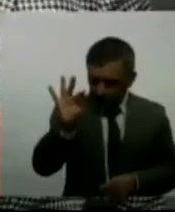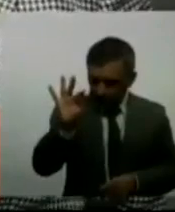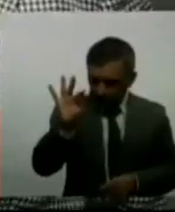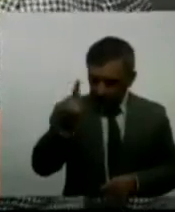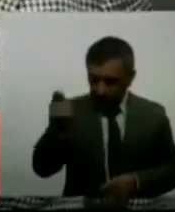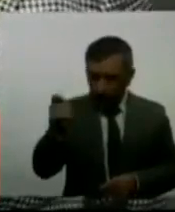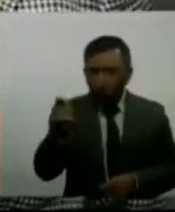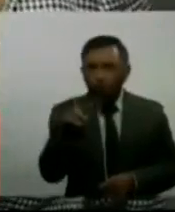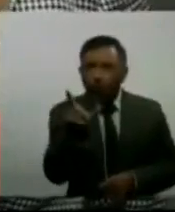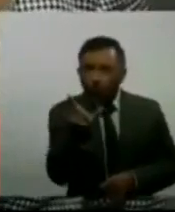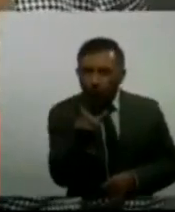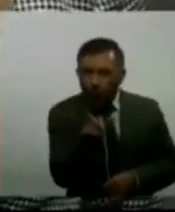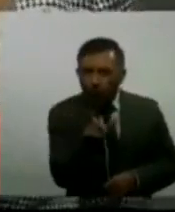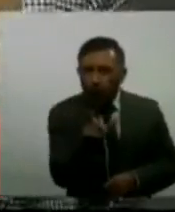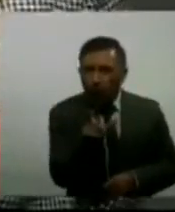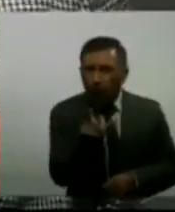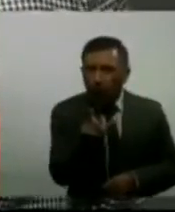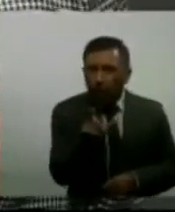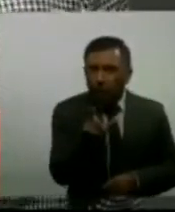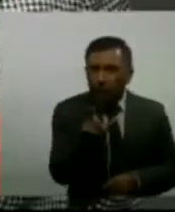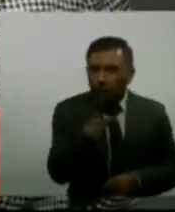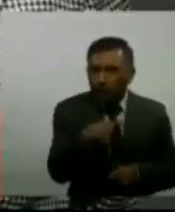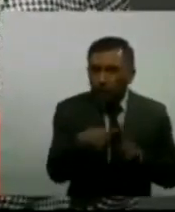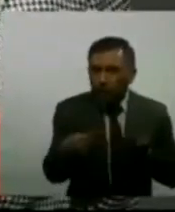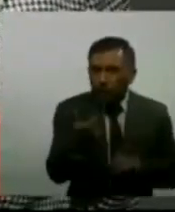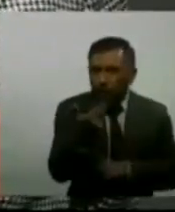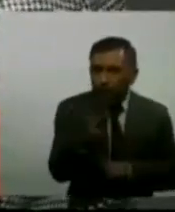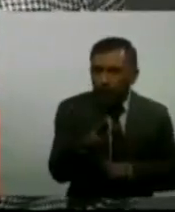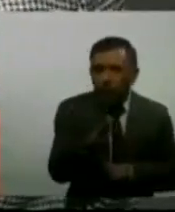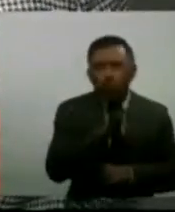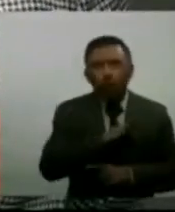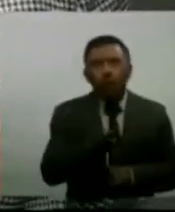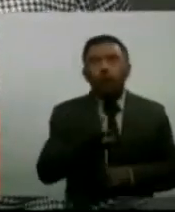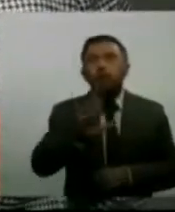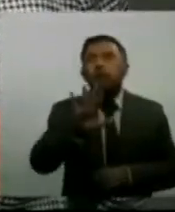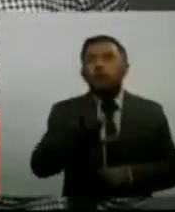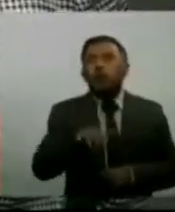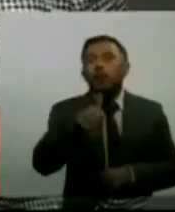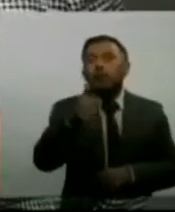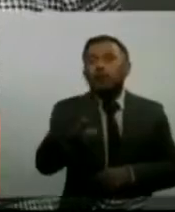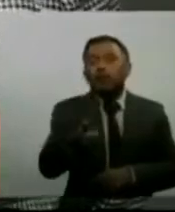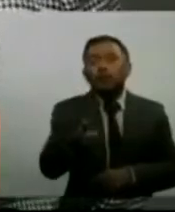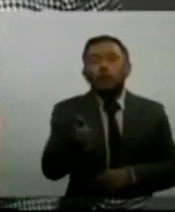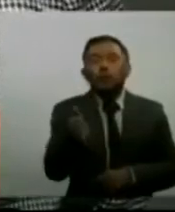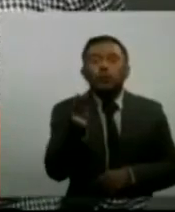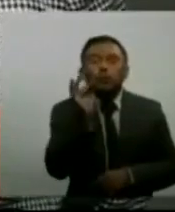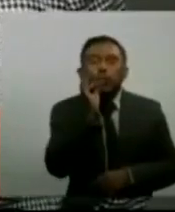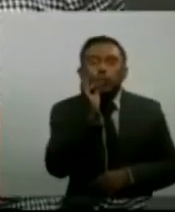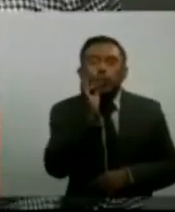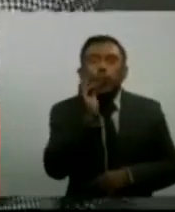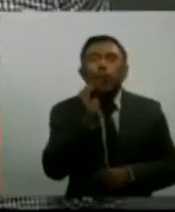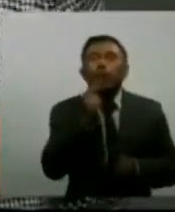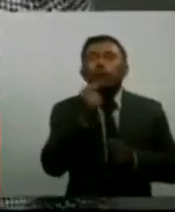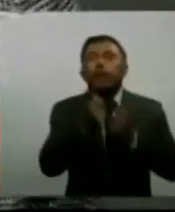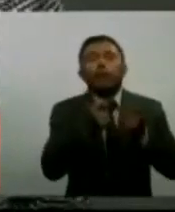de medio gramo, podrá consumir 56 churros en cada